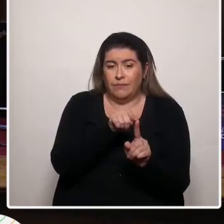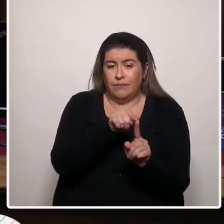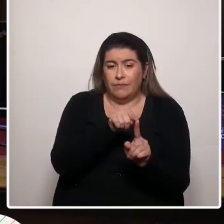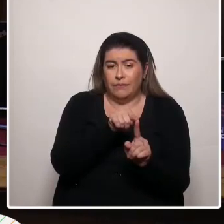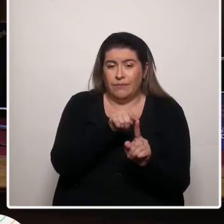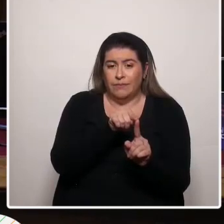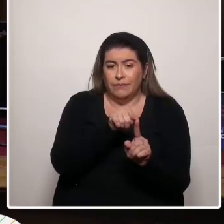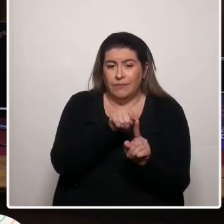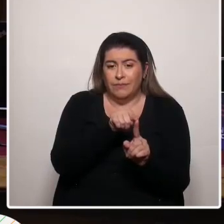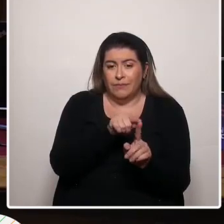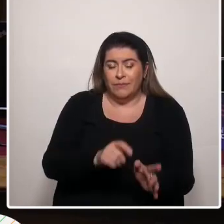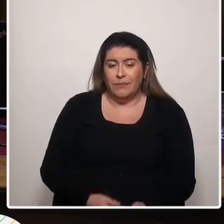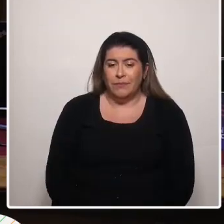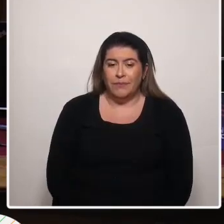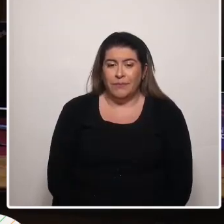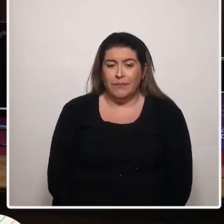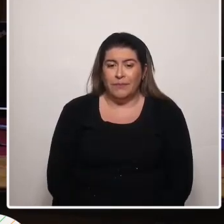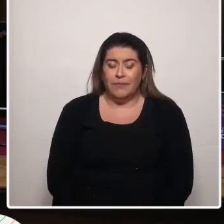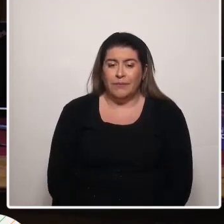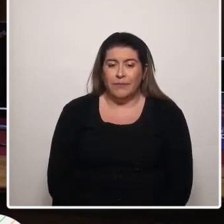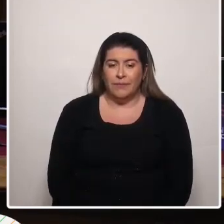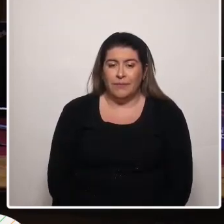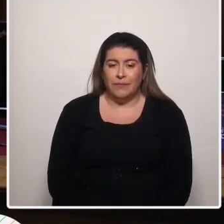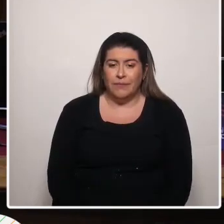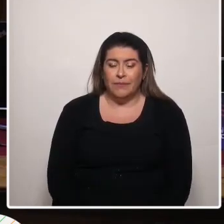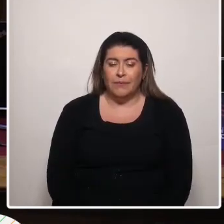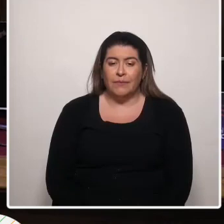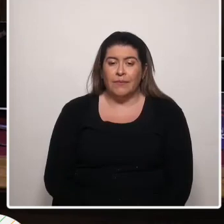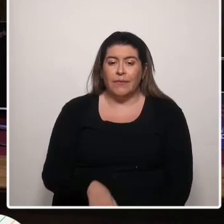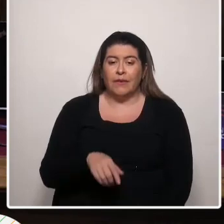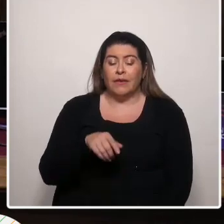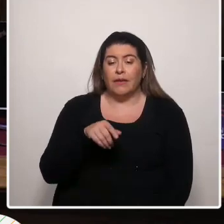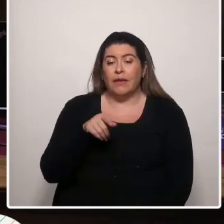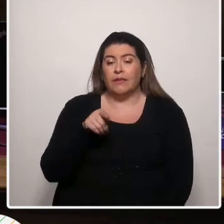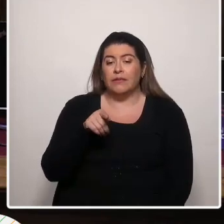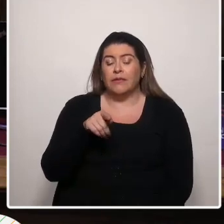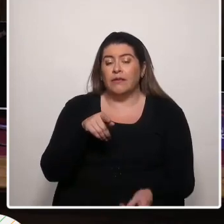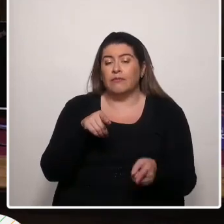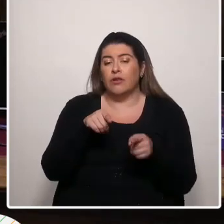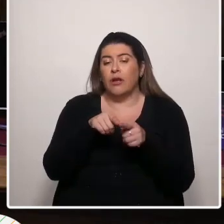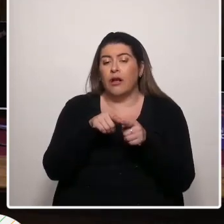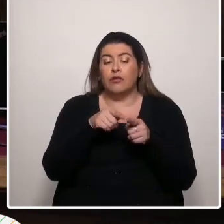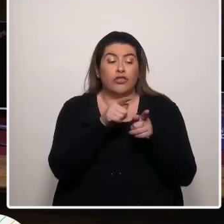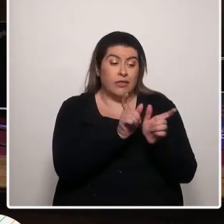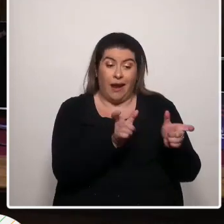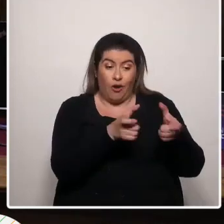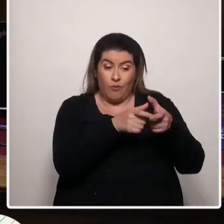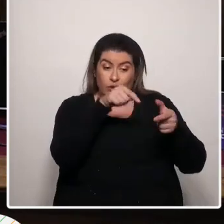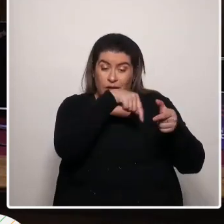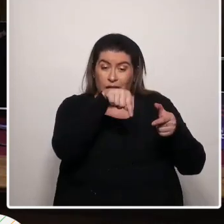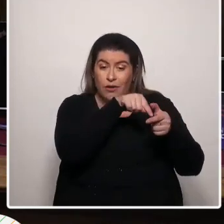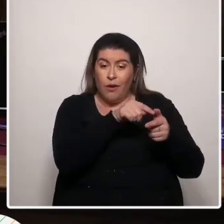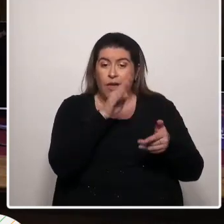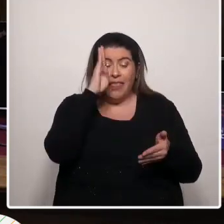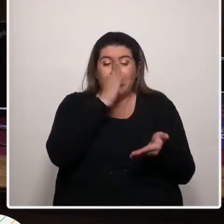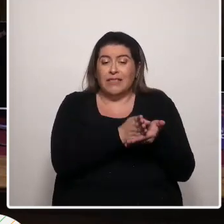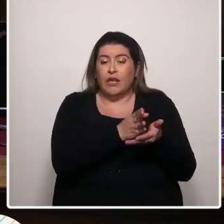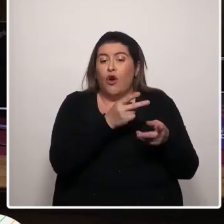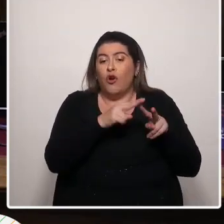Naturalmente que si la mayoría de la comisión decide una fórmula distinta, ustedes son los